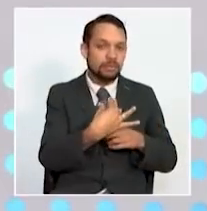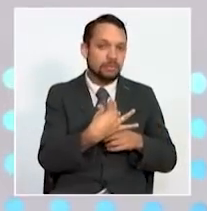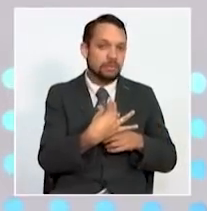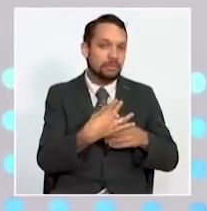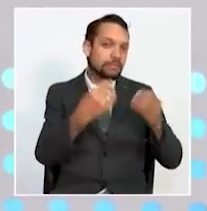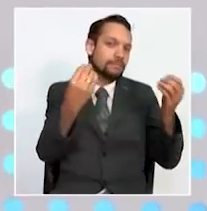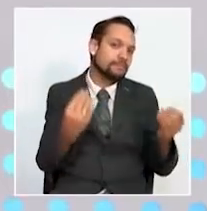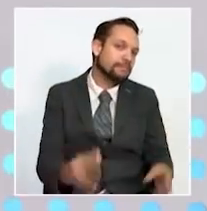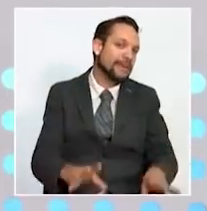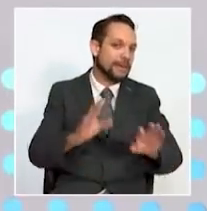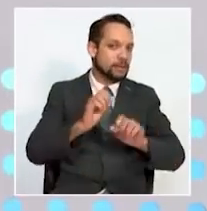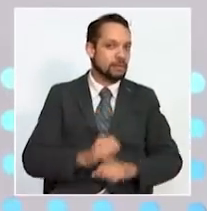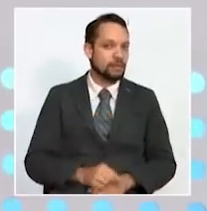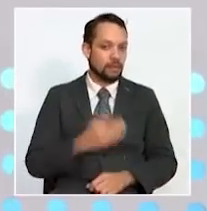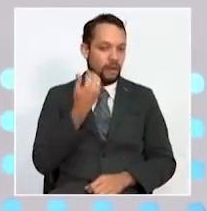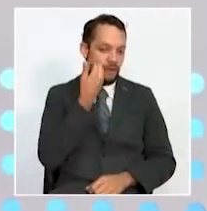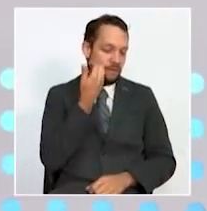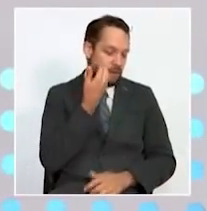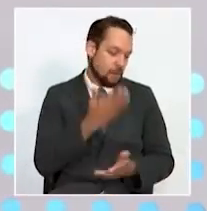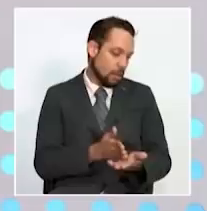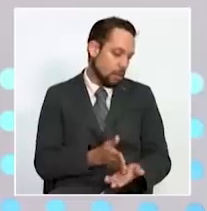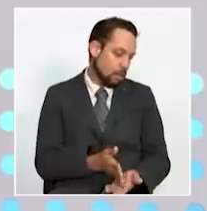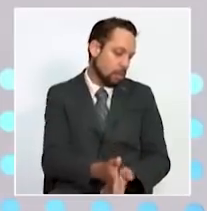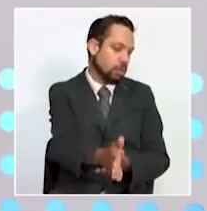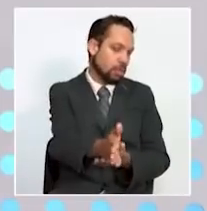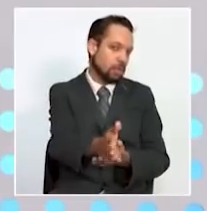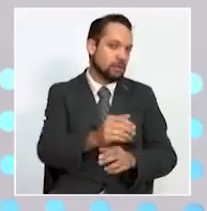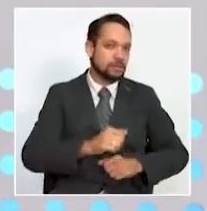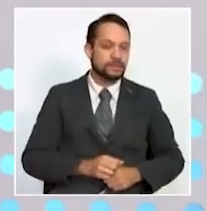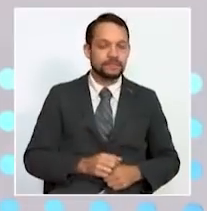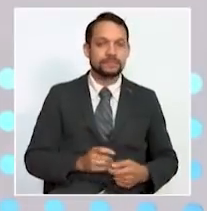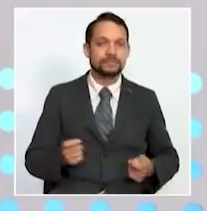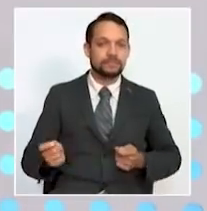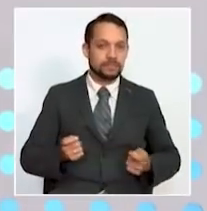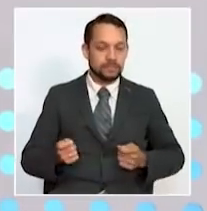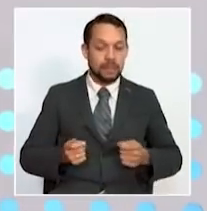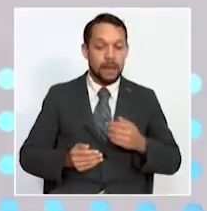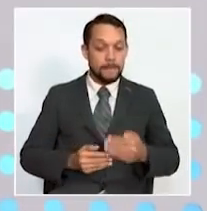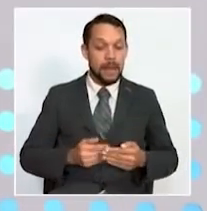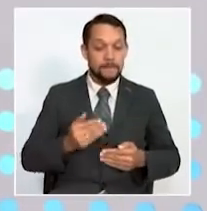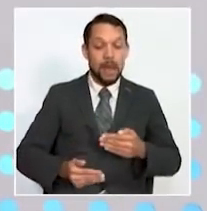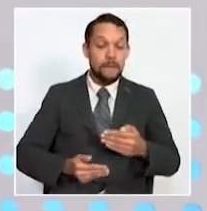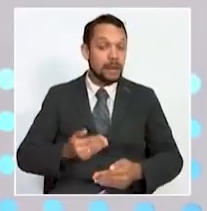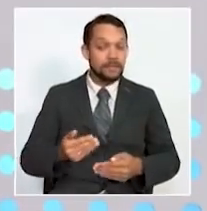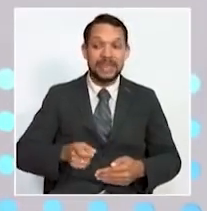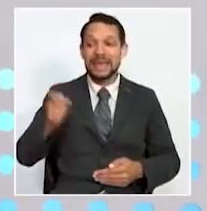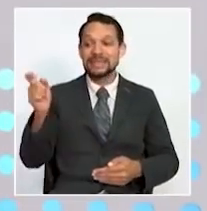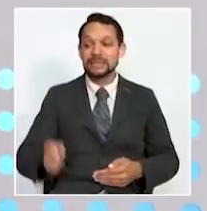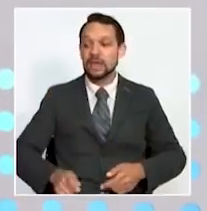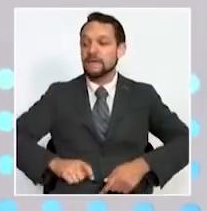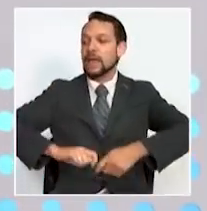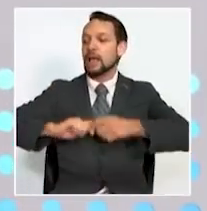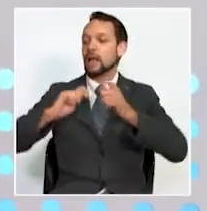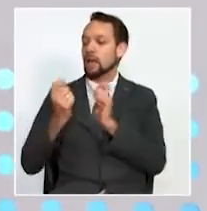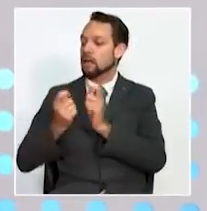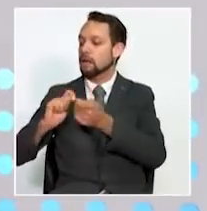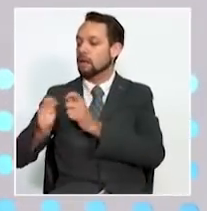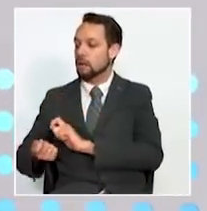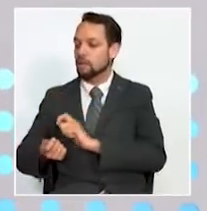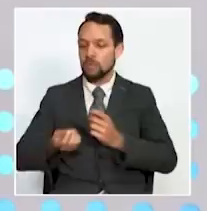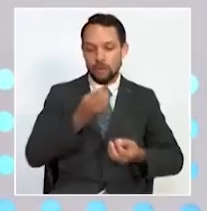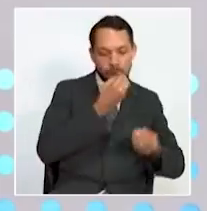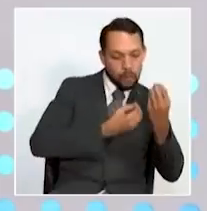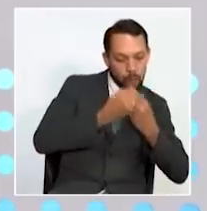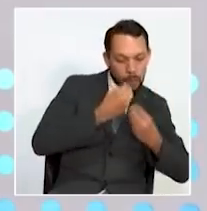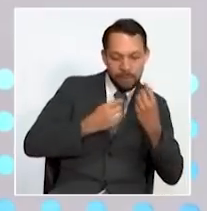digestiva, pues los niveles de su histamina siempre van a estar elevados. En un proceso de rehabilitación es importante cambiar la alimentación